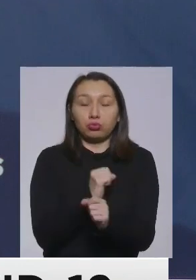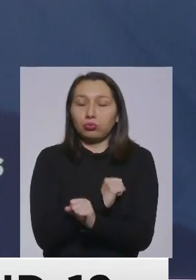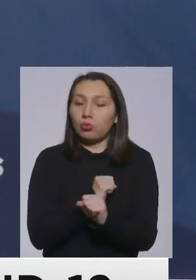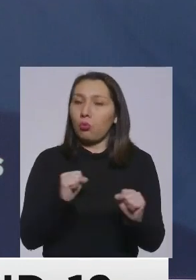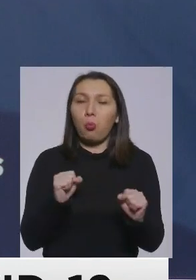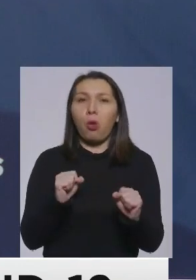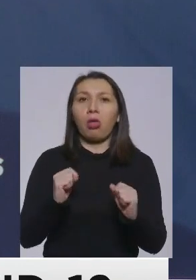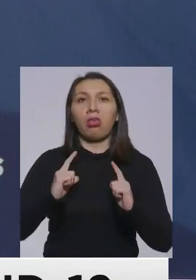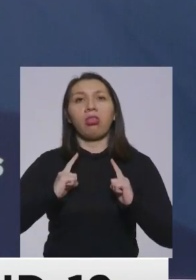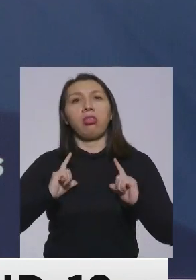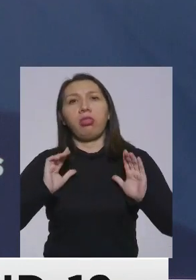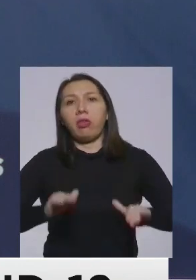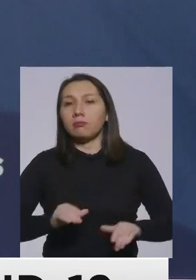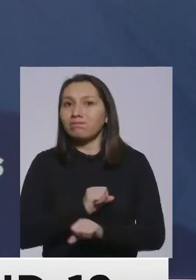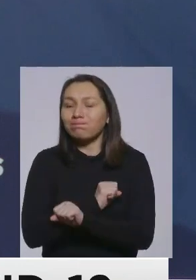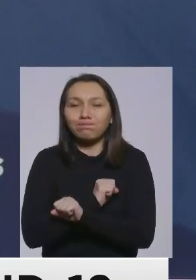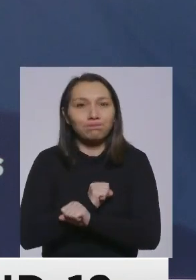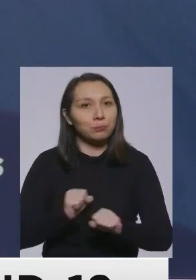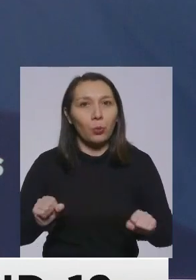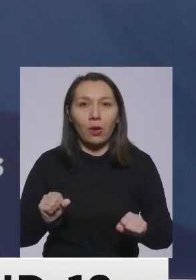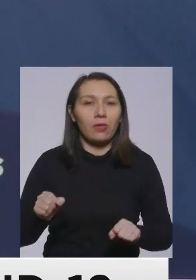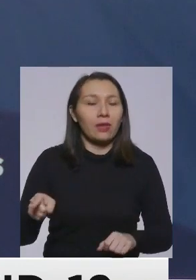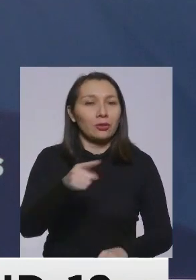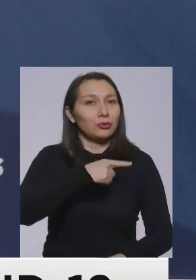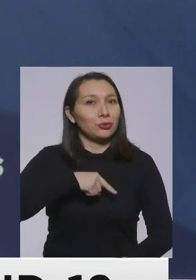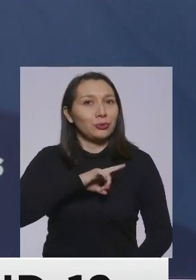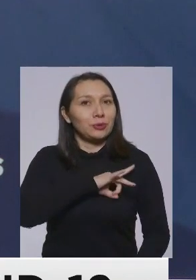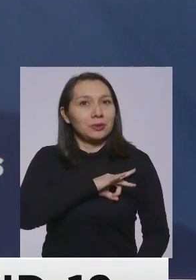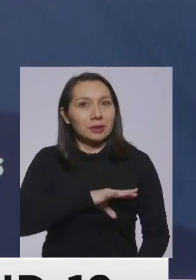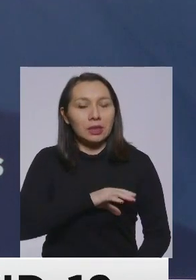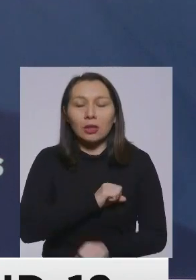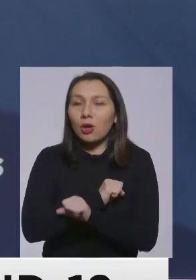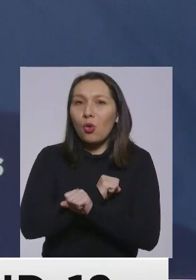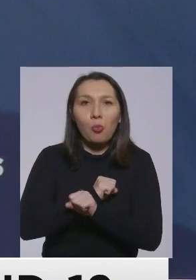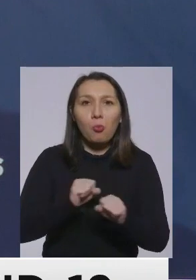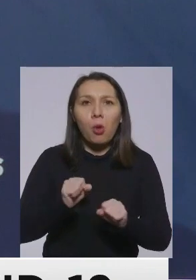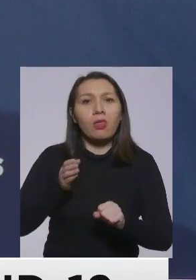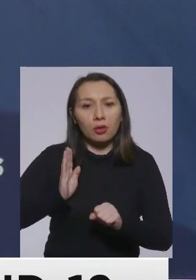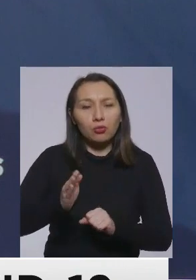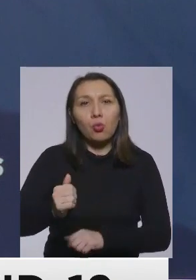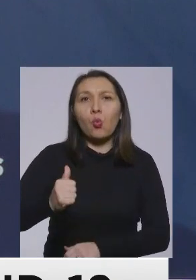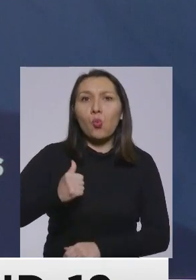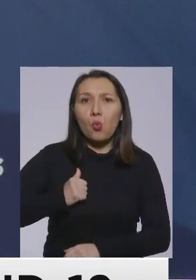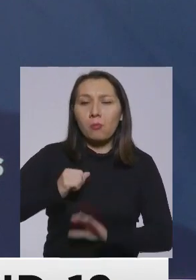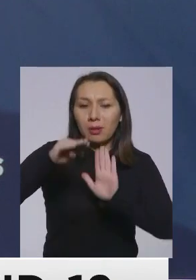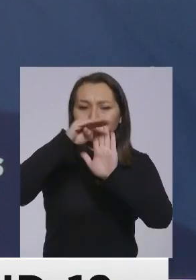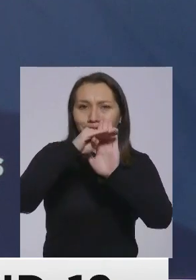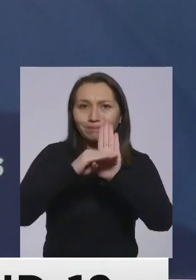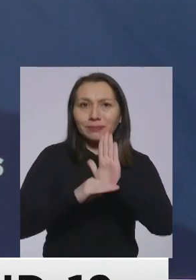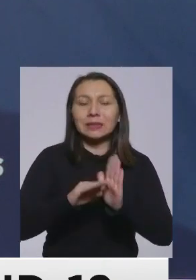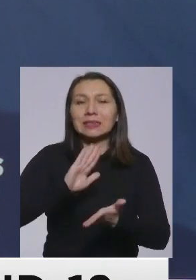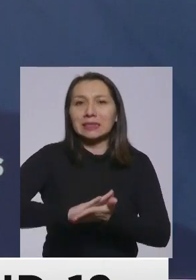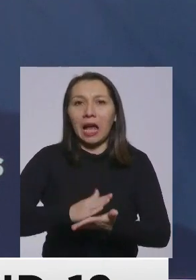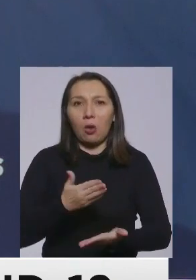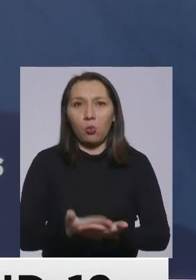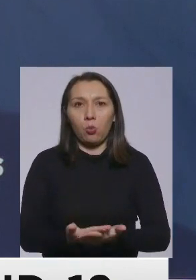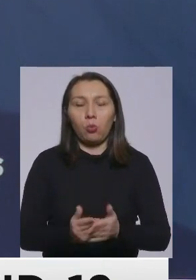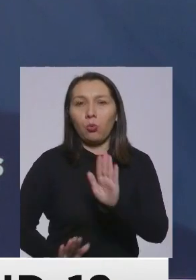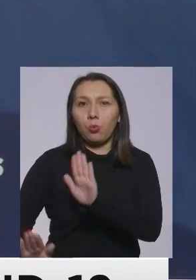bajar los brazos no podemos dejar de cumplir con las medidas sanitarias